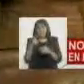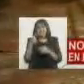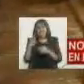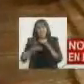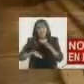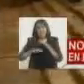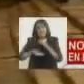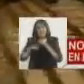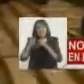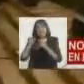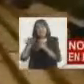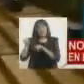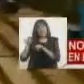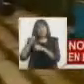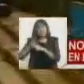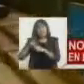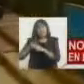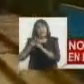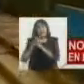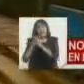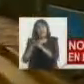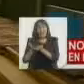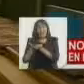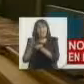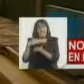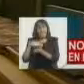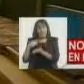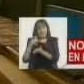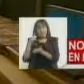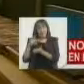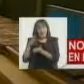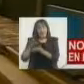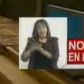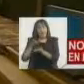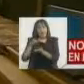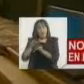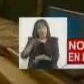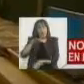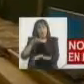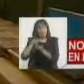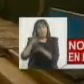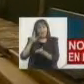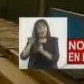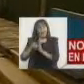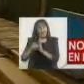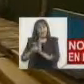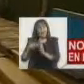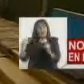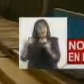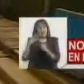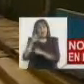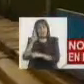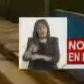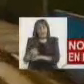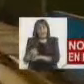basan en lo que ellos llamaron el libro blanco, que era una colección de publicidad negativa contra Costa